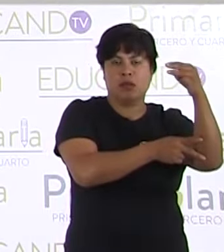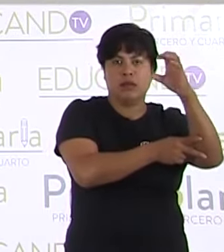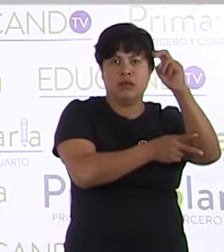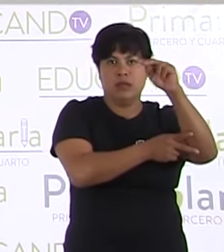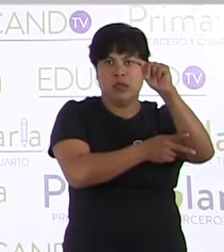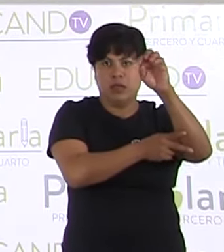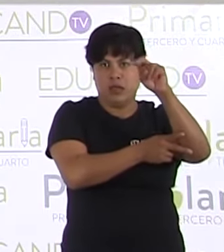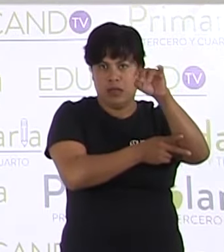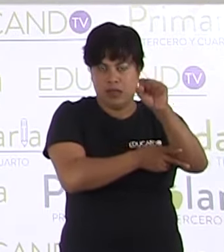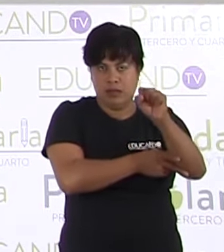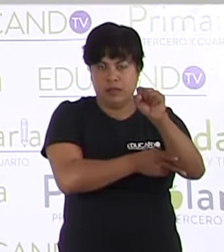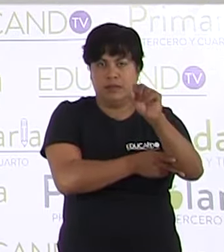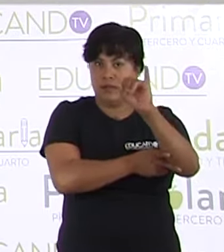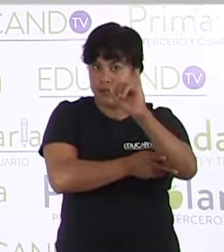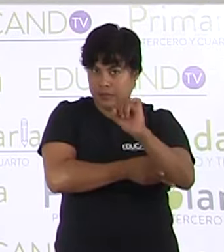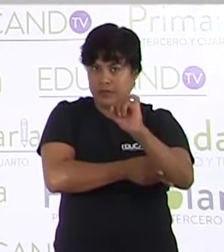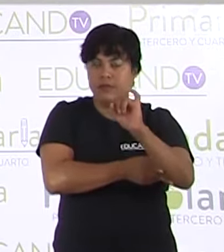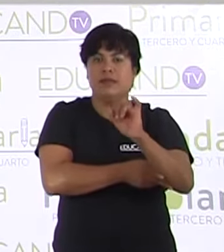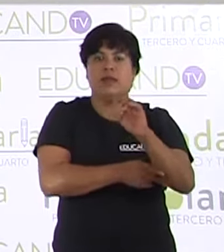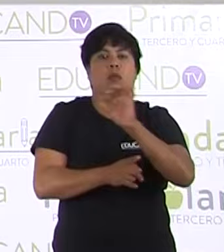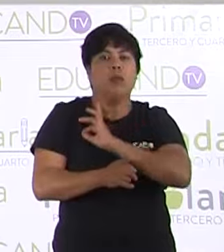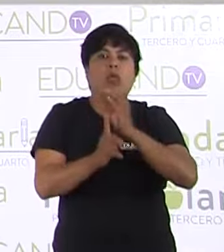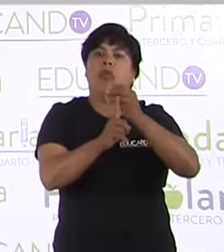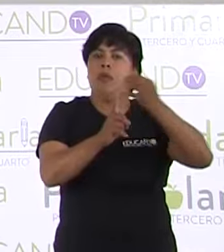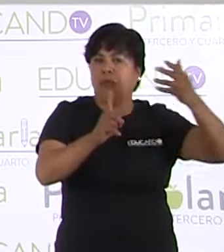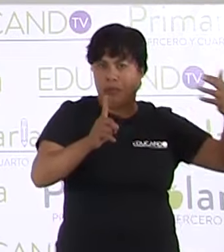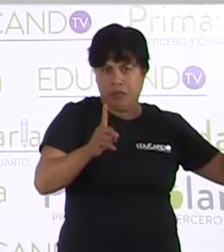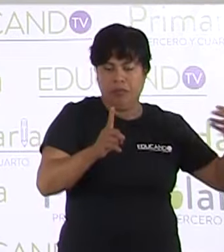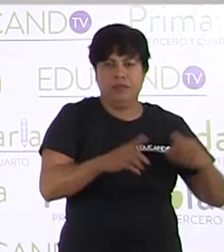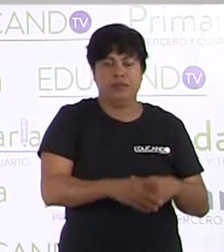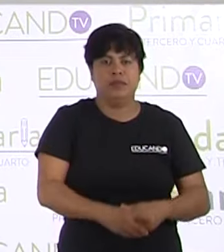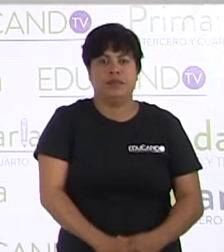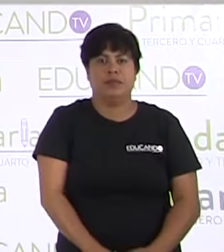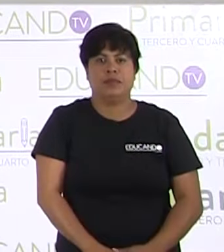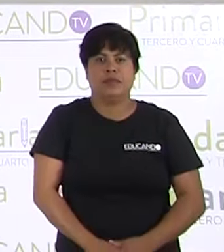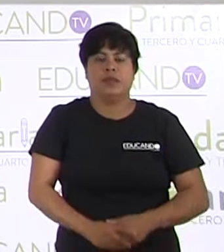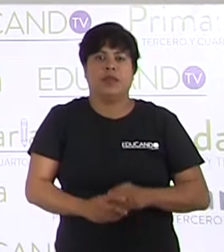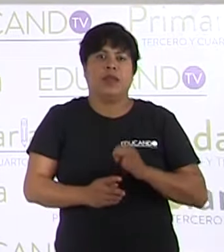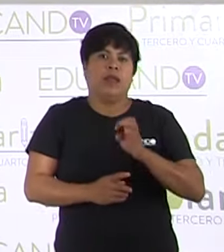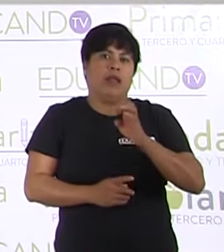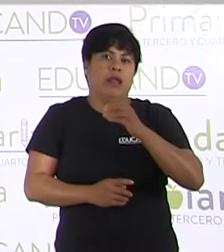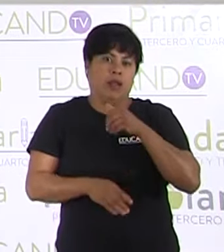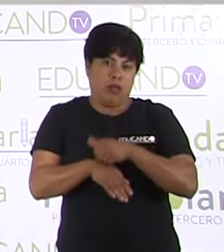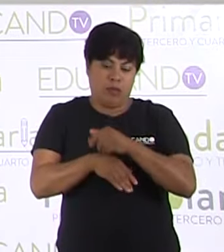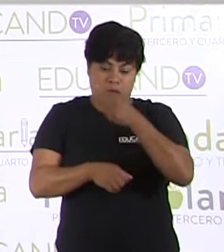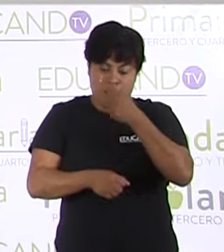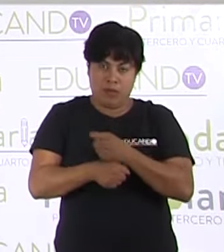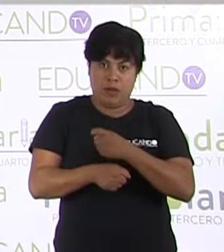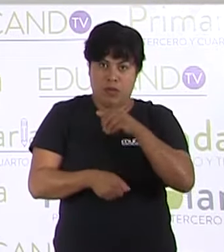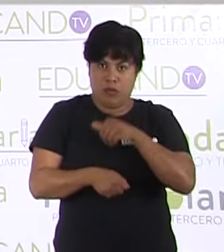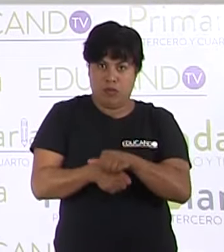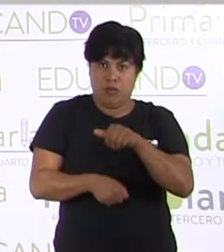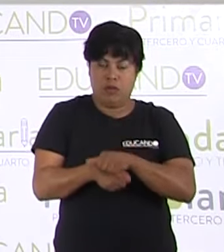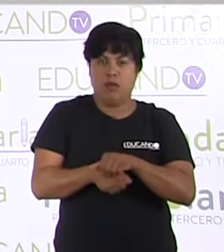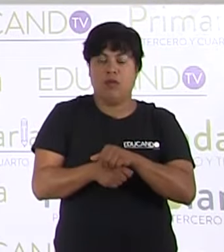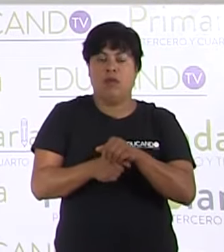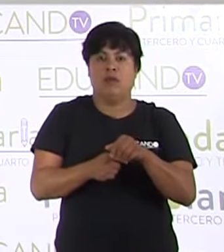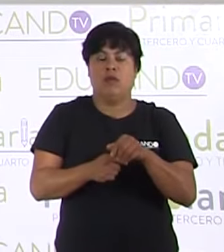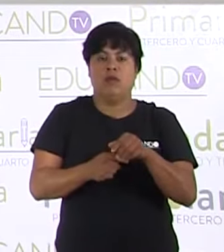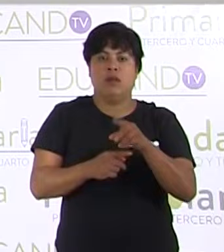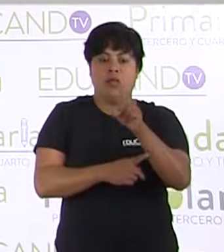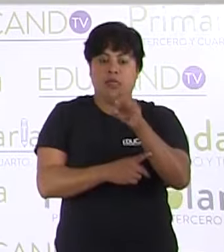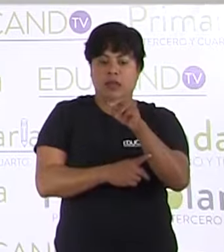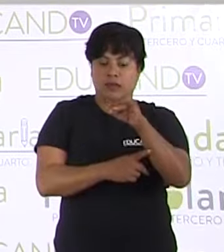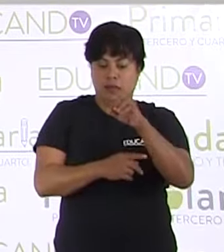a las centenas no luego podemos seguir y el primer dígito después del punto es decir nuestra parte